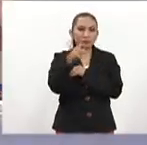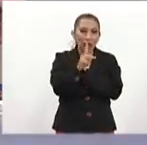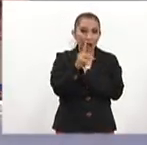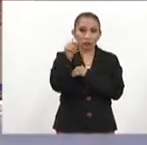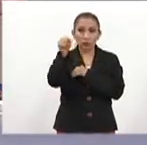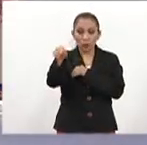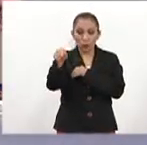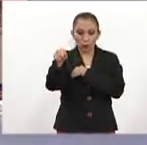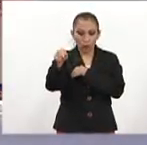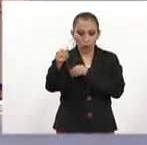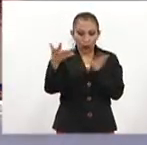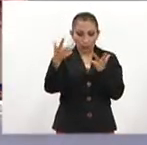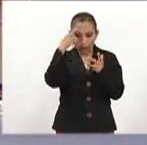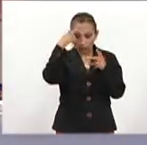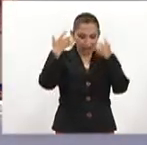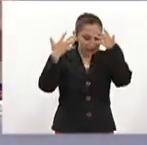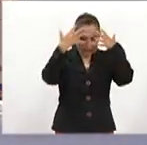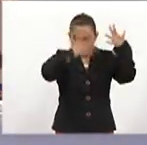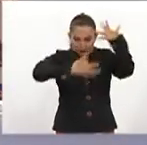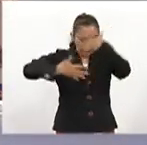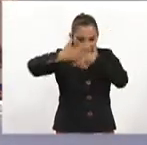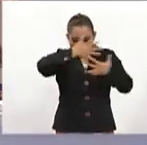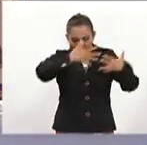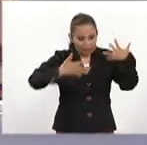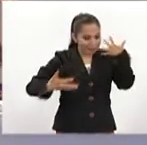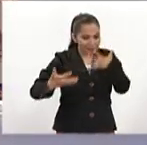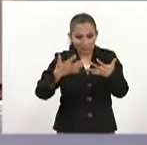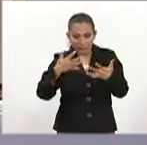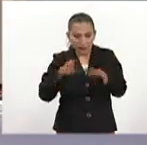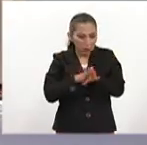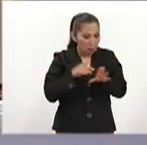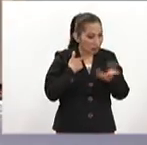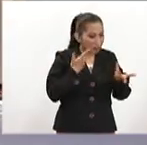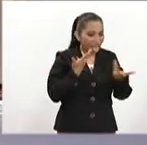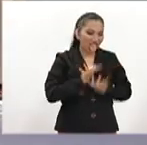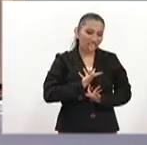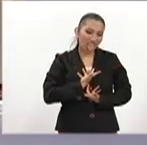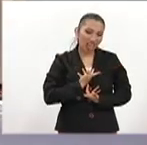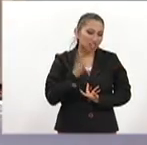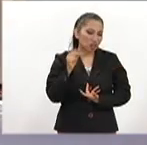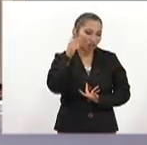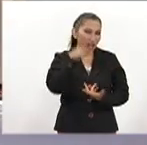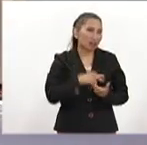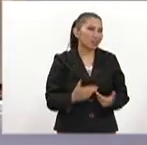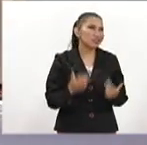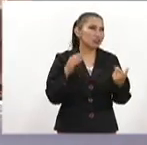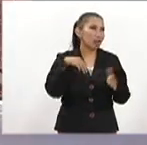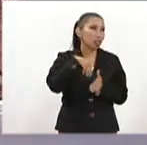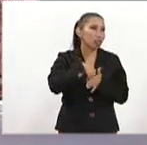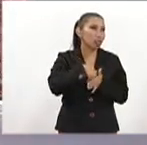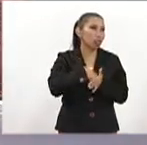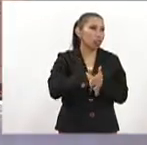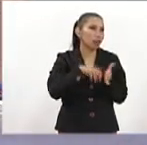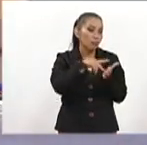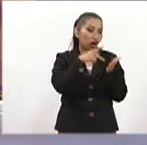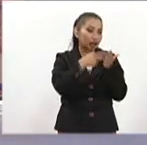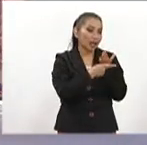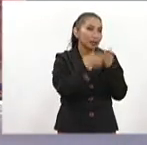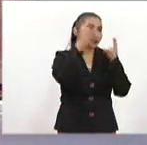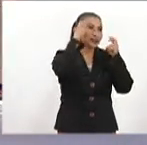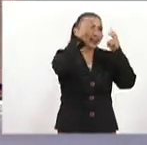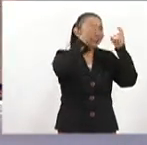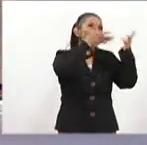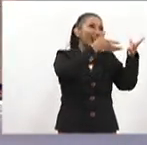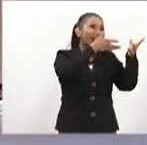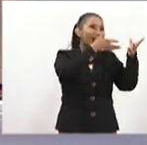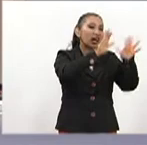te llenas como de telarañas en la cabeza, te empiezas a desanimar y tu gran proyecto o tu gran sueño